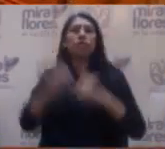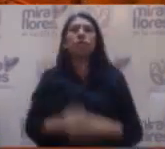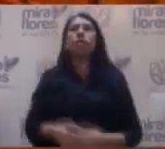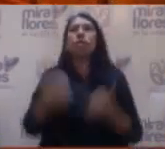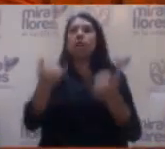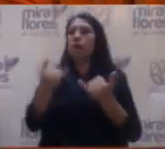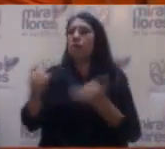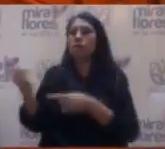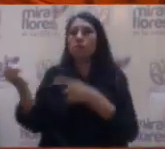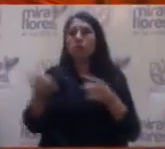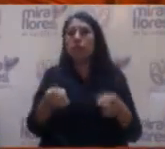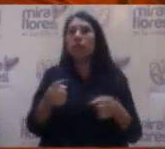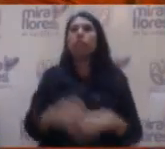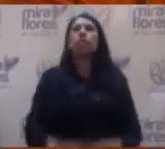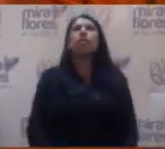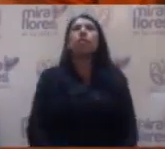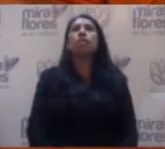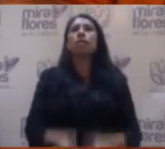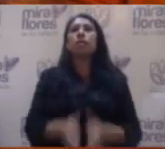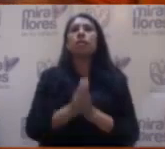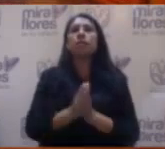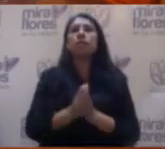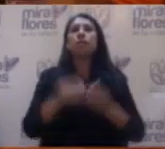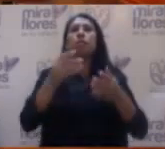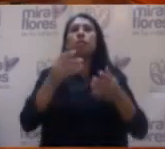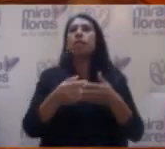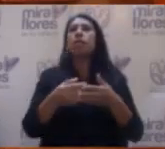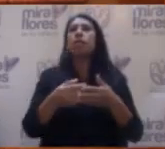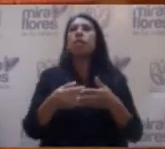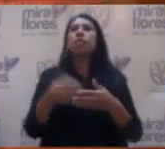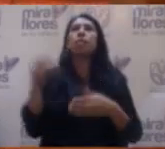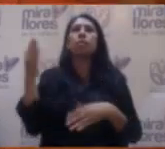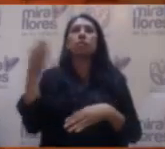a nuestra secretaria general del Consejo que se sirva a pasar la lista del caso.